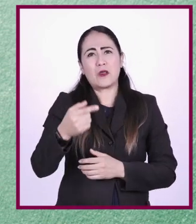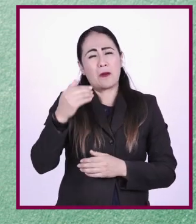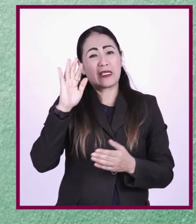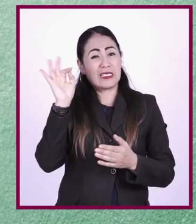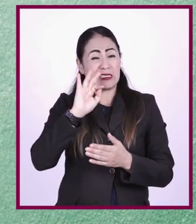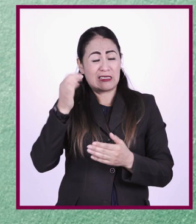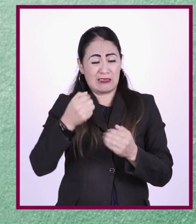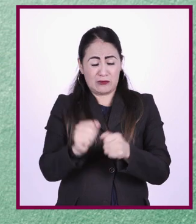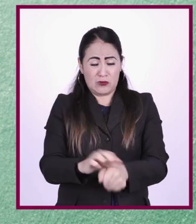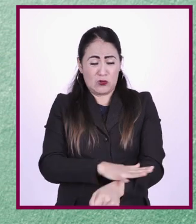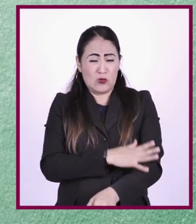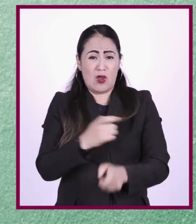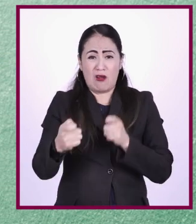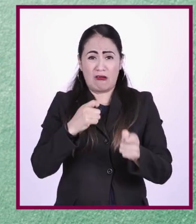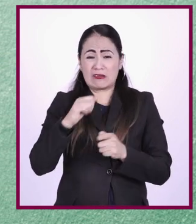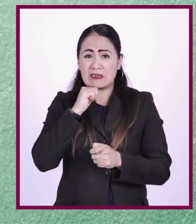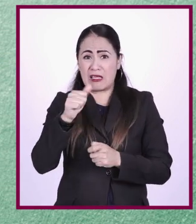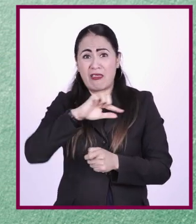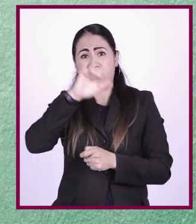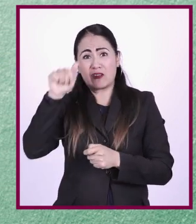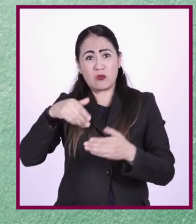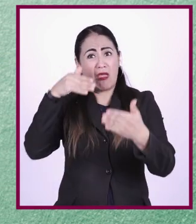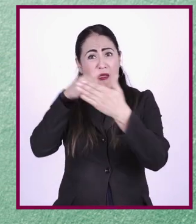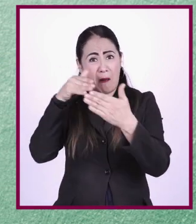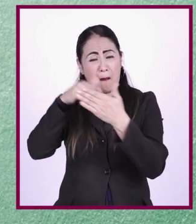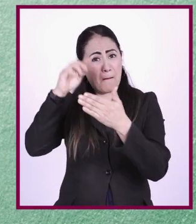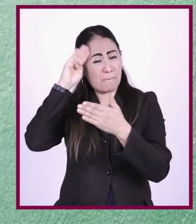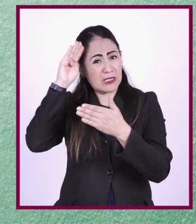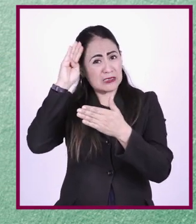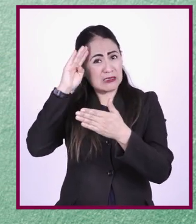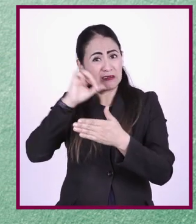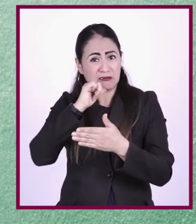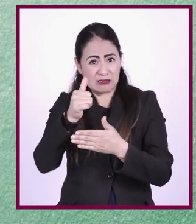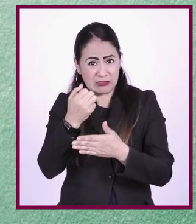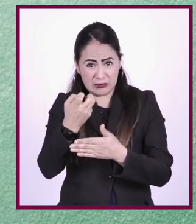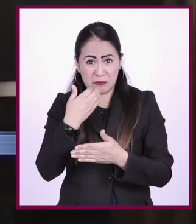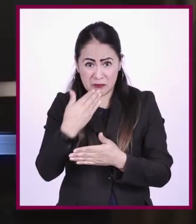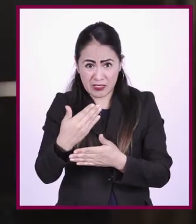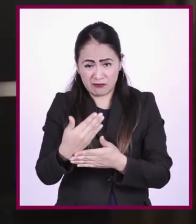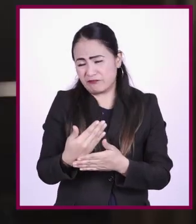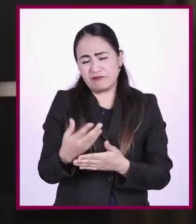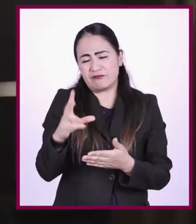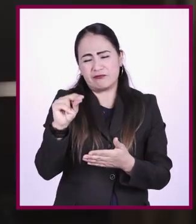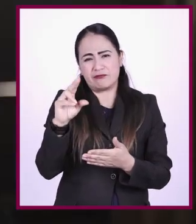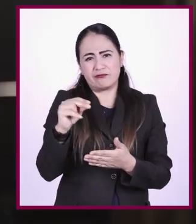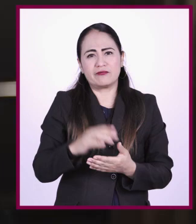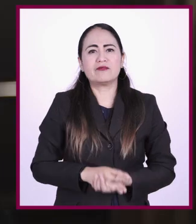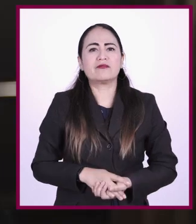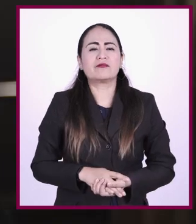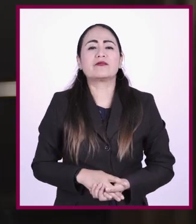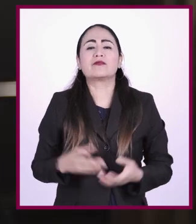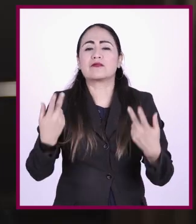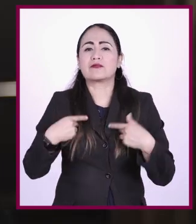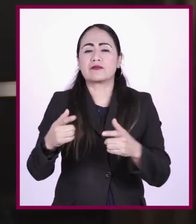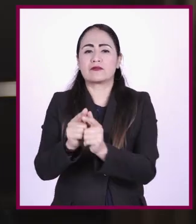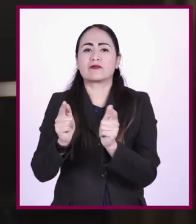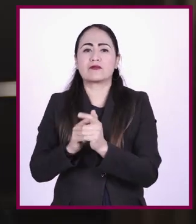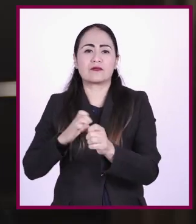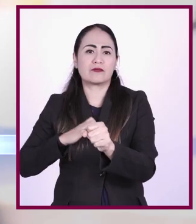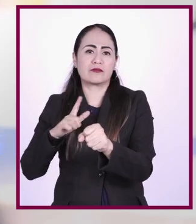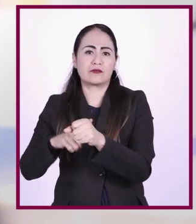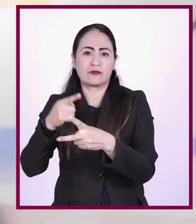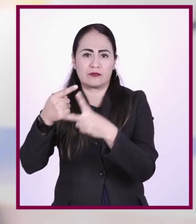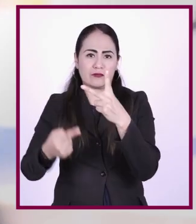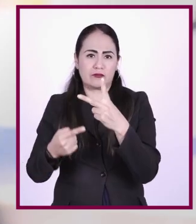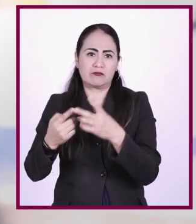el razonamiento y permita tomar decisiones acordes con valores y normas sociales y culturales. Y esto según los